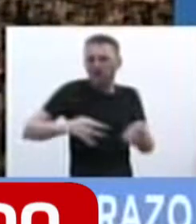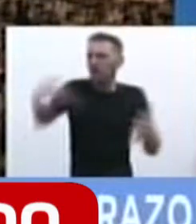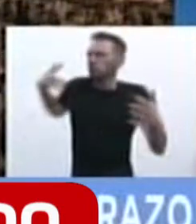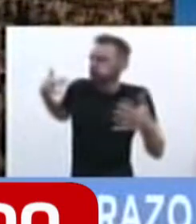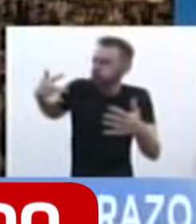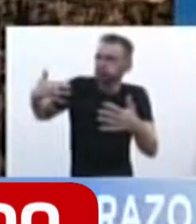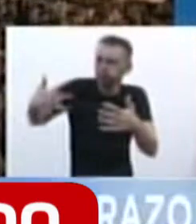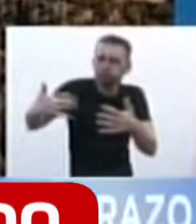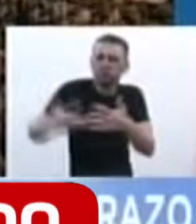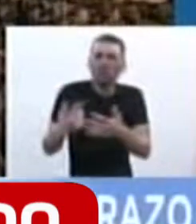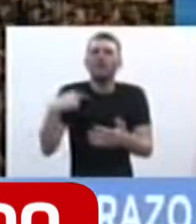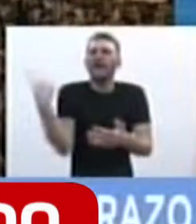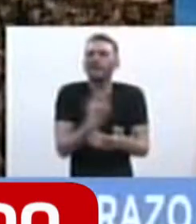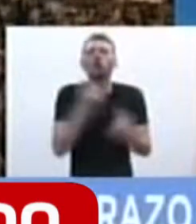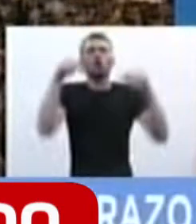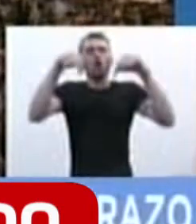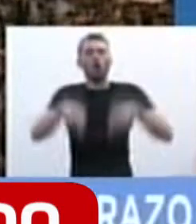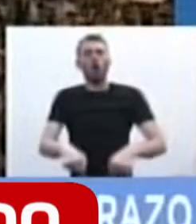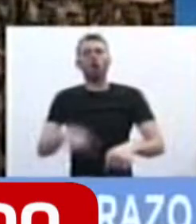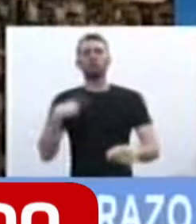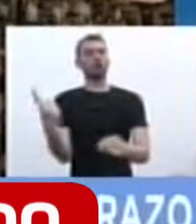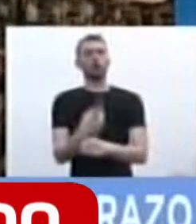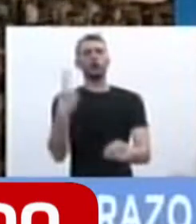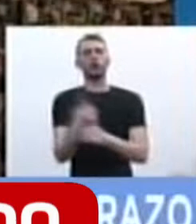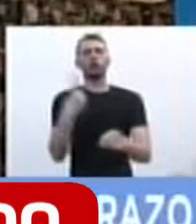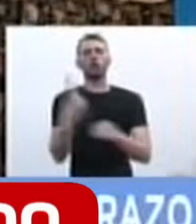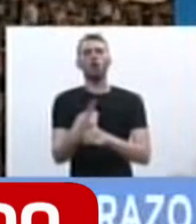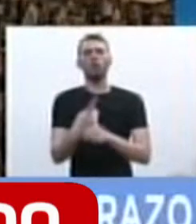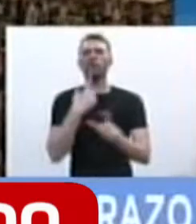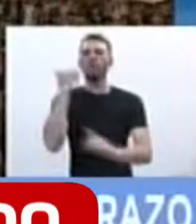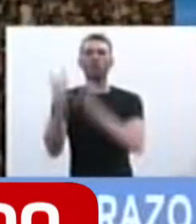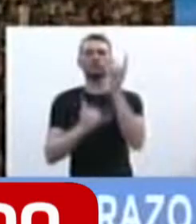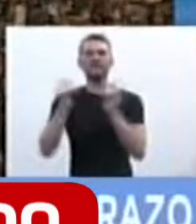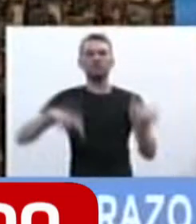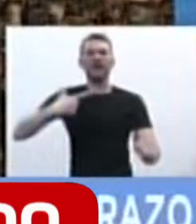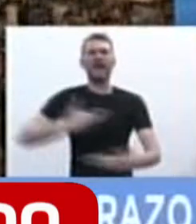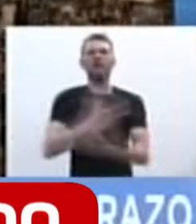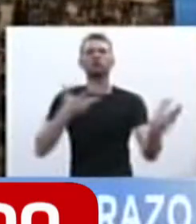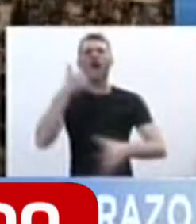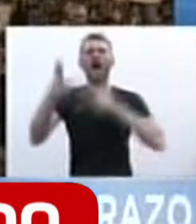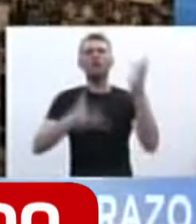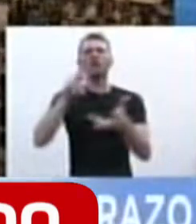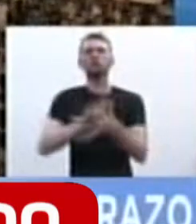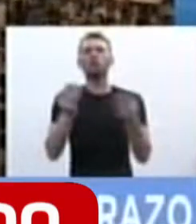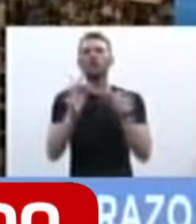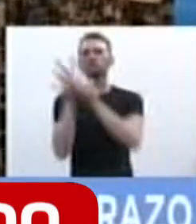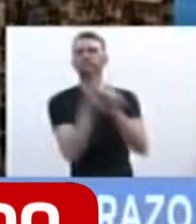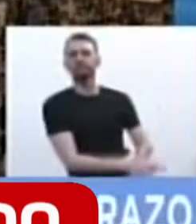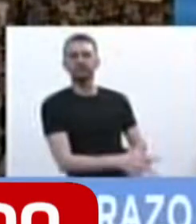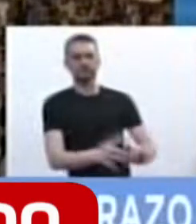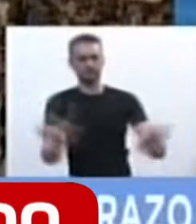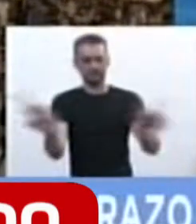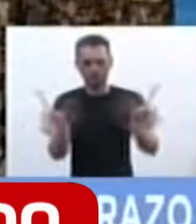para que nosotros hoy no podamos hacerle entender a la sociedad de qué estamos hablando. Y de lo que